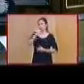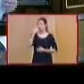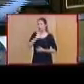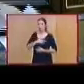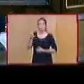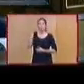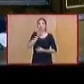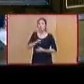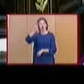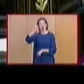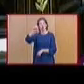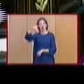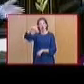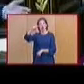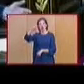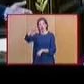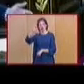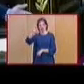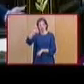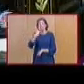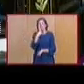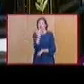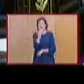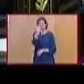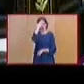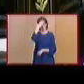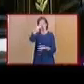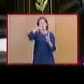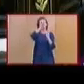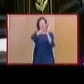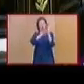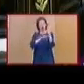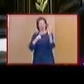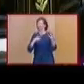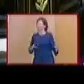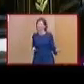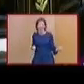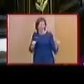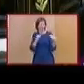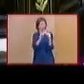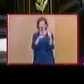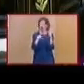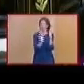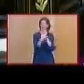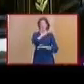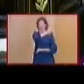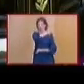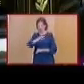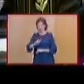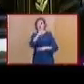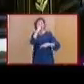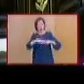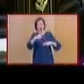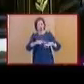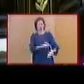Muchas gracias. ...con los cuales yo estoy absolutamente de acuerdo, sí a las políticas de austeridad, sí también a los